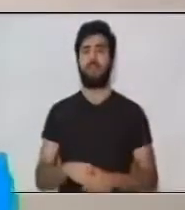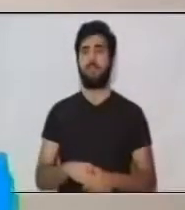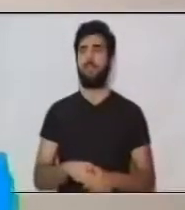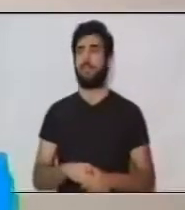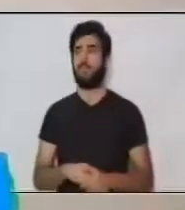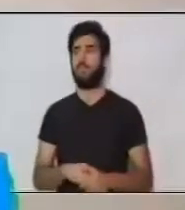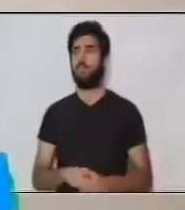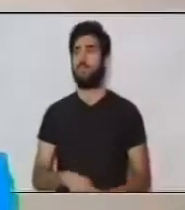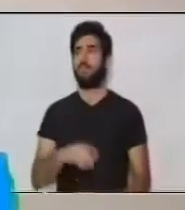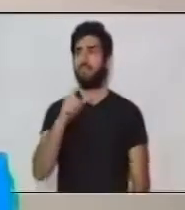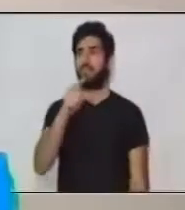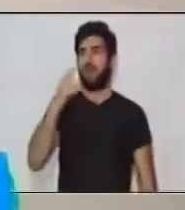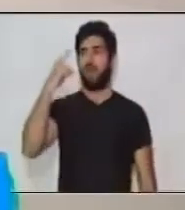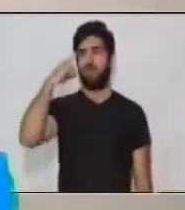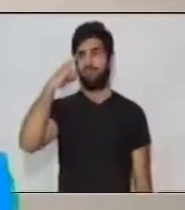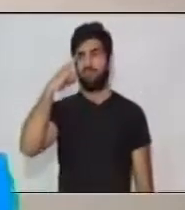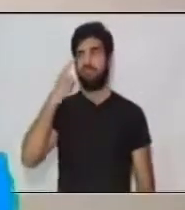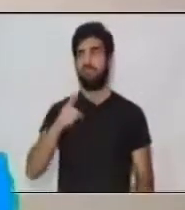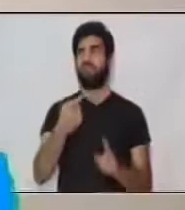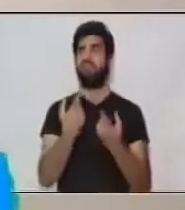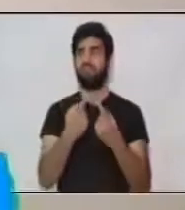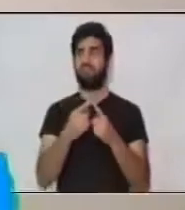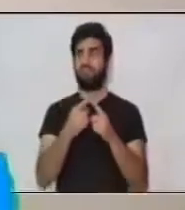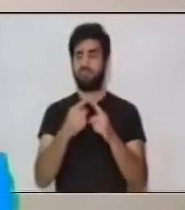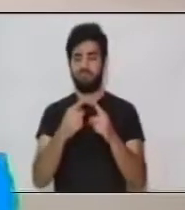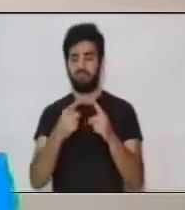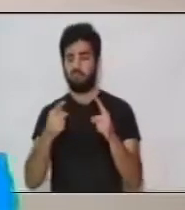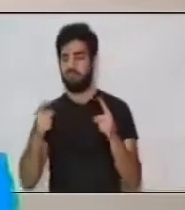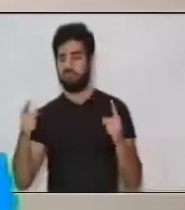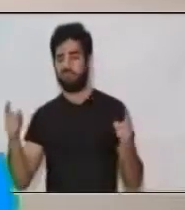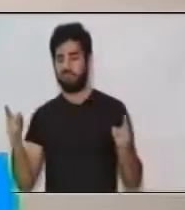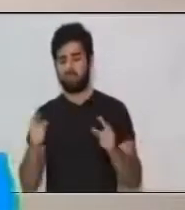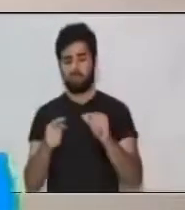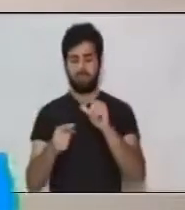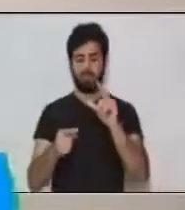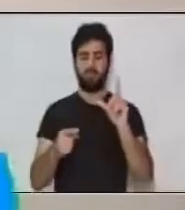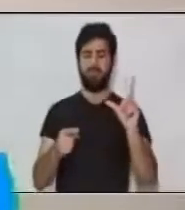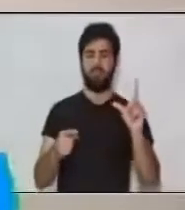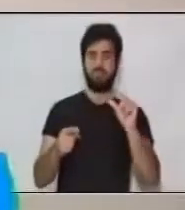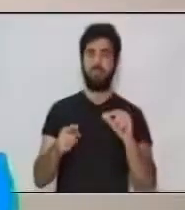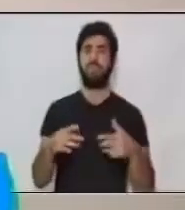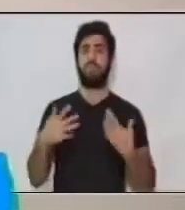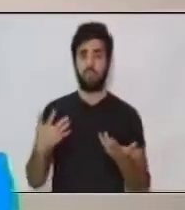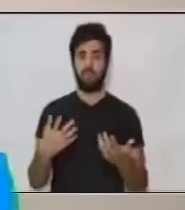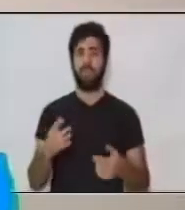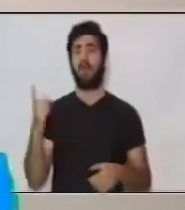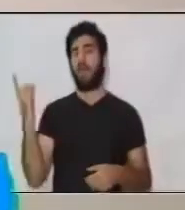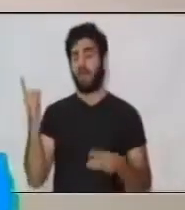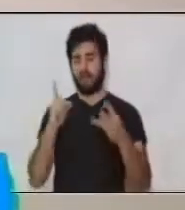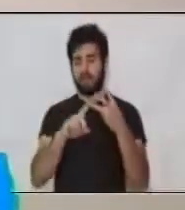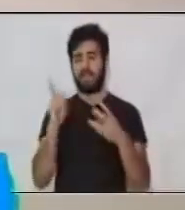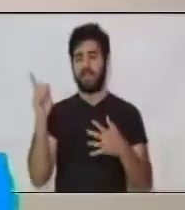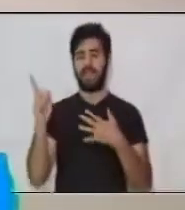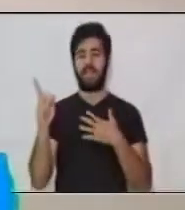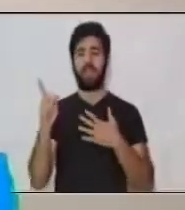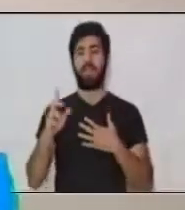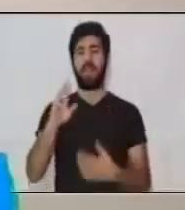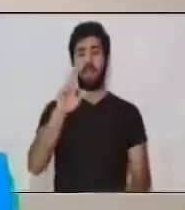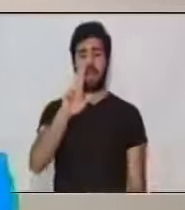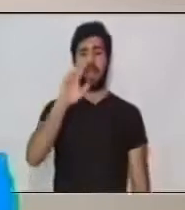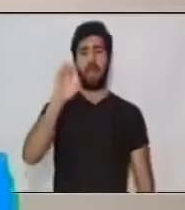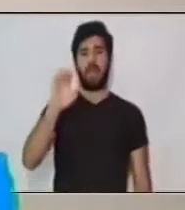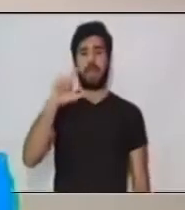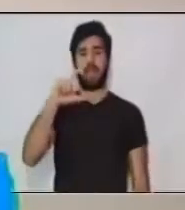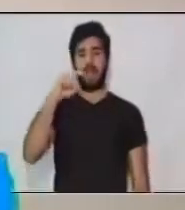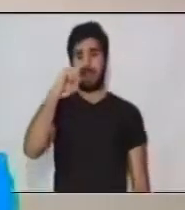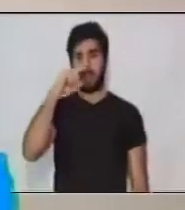¿Será un ángulo recto, un ángulo agudo, un ángulo obtuso? El inciso 3 es una recta, entonces